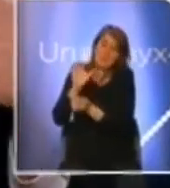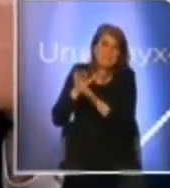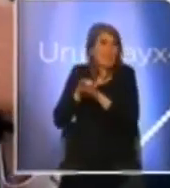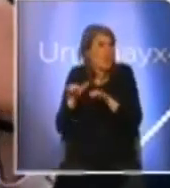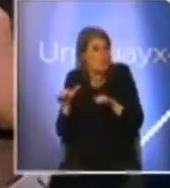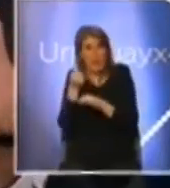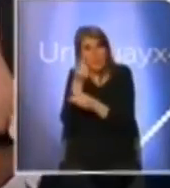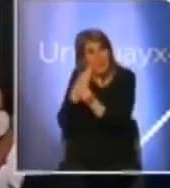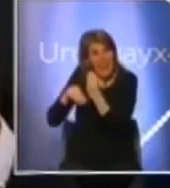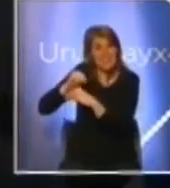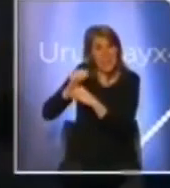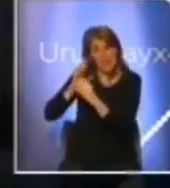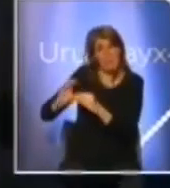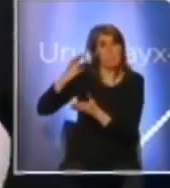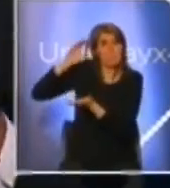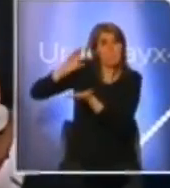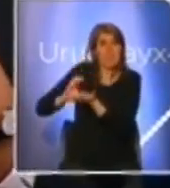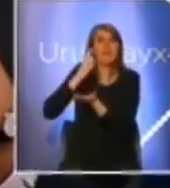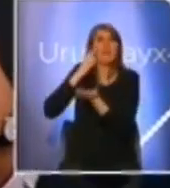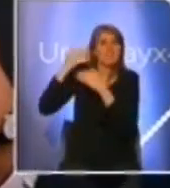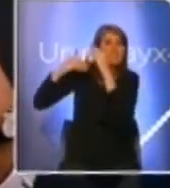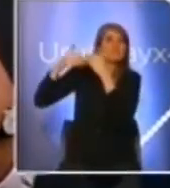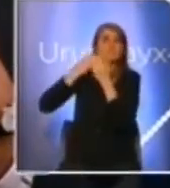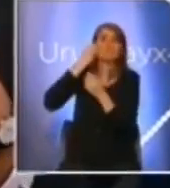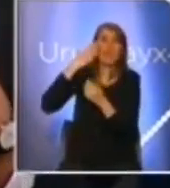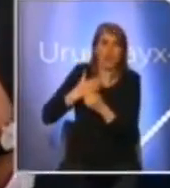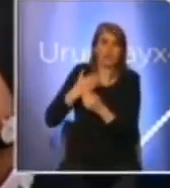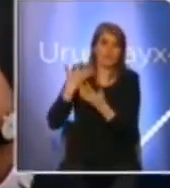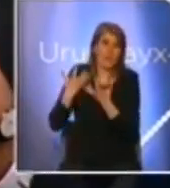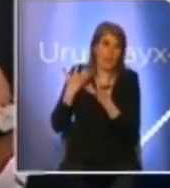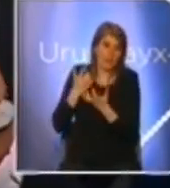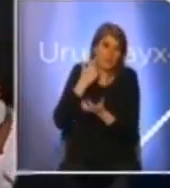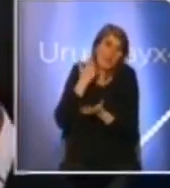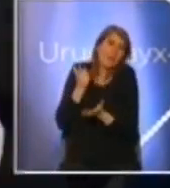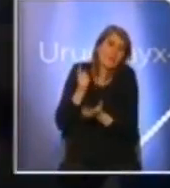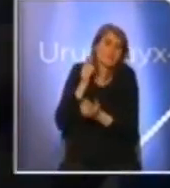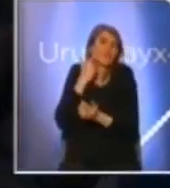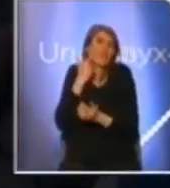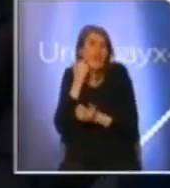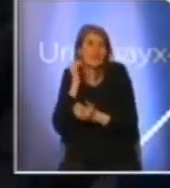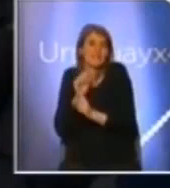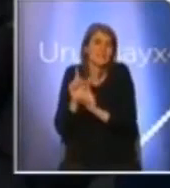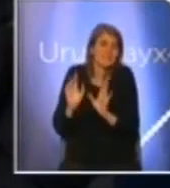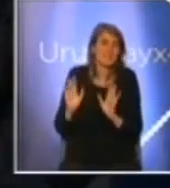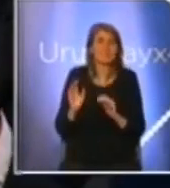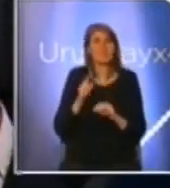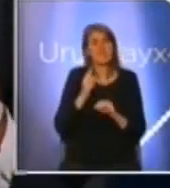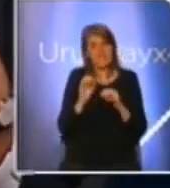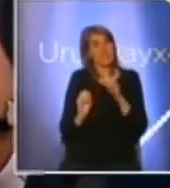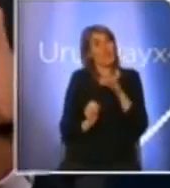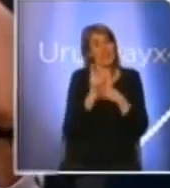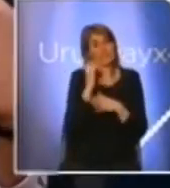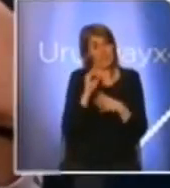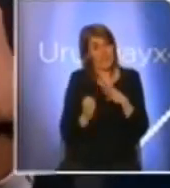forma en las cadenas de valor, de otra forma en los mercados globales. Muchas veces, cuando hablamos de innovación,